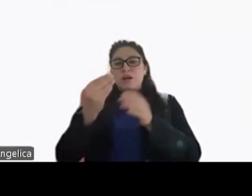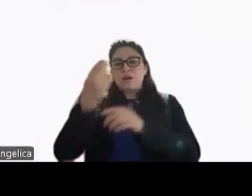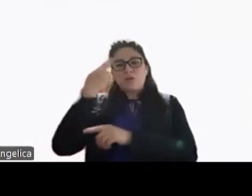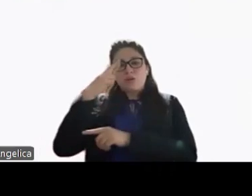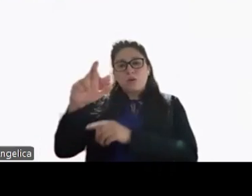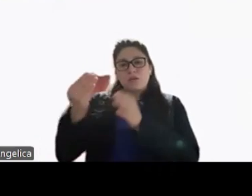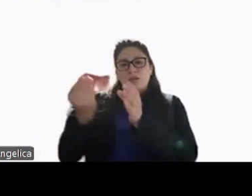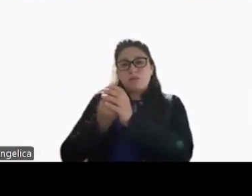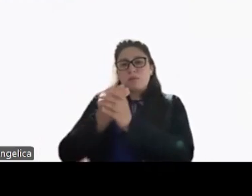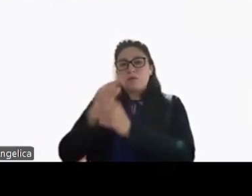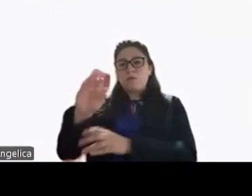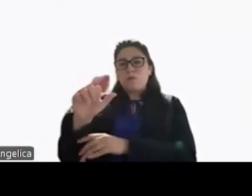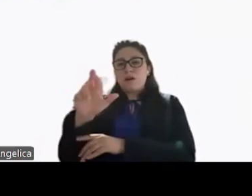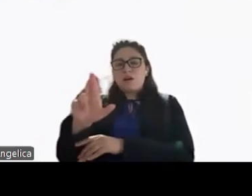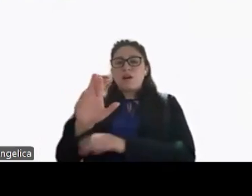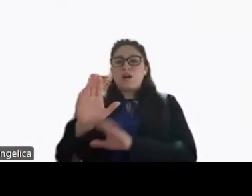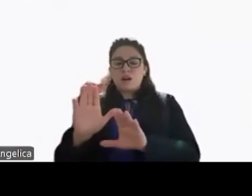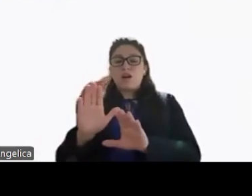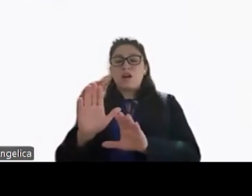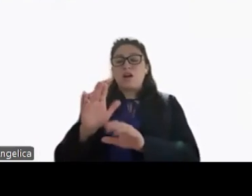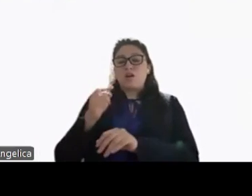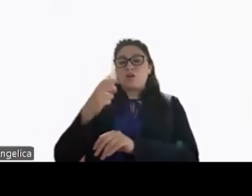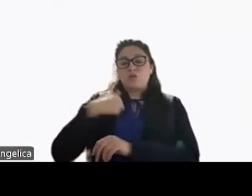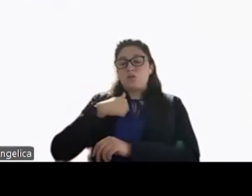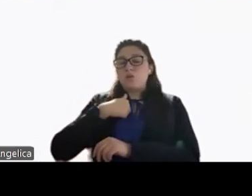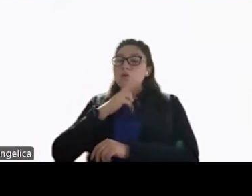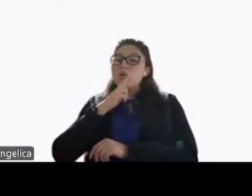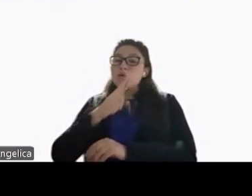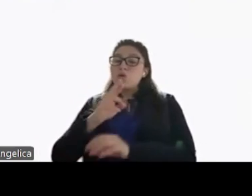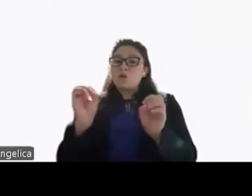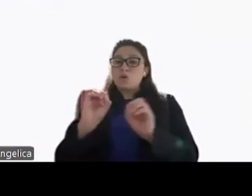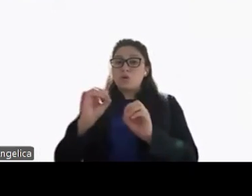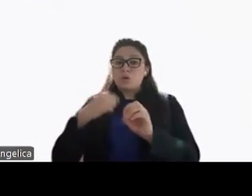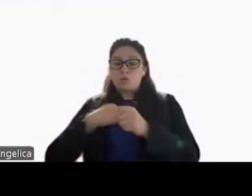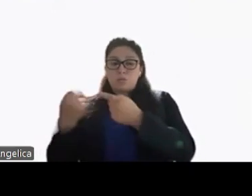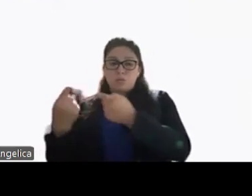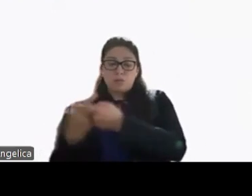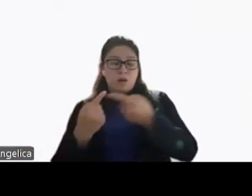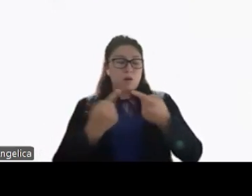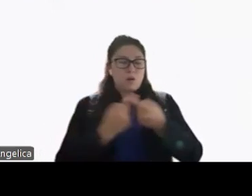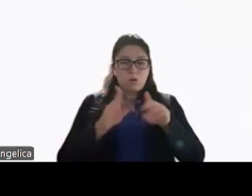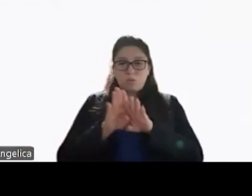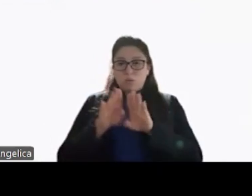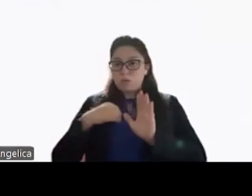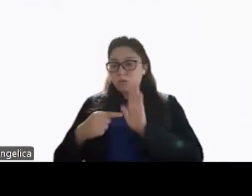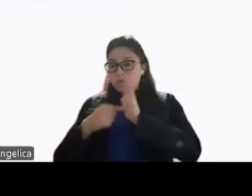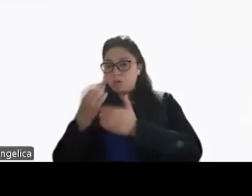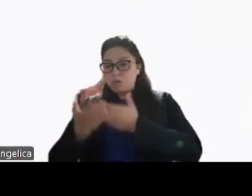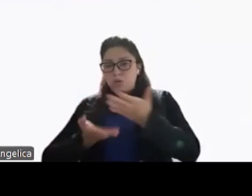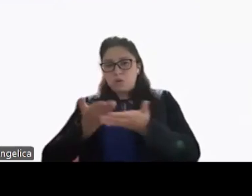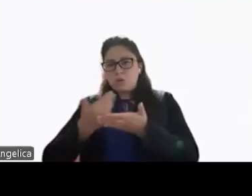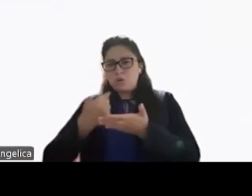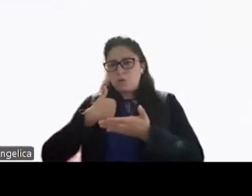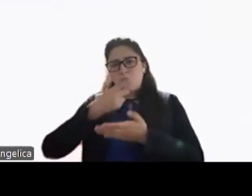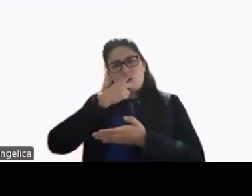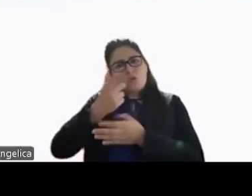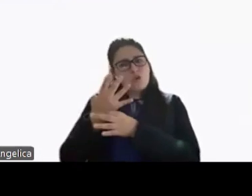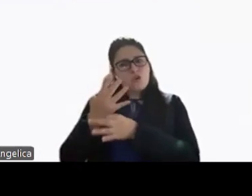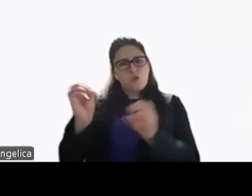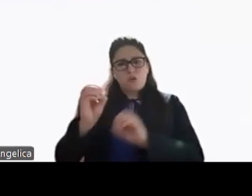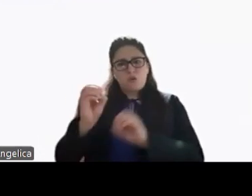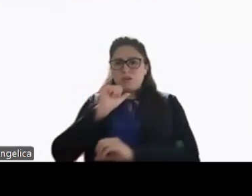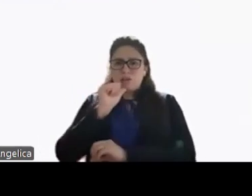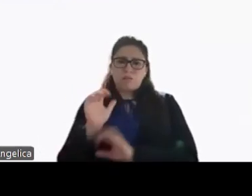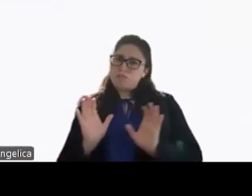revisó. Yo no hice ninguna precisión donde me dice que contradecimos lo que planteamos nosotros con respecto al dictamen. No, no es así.